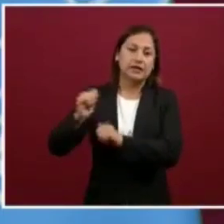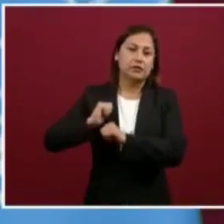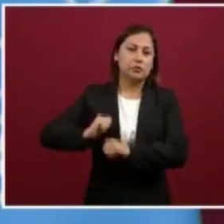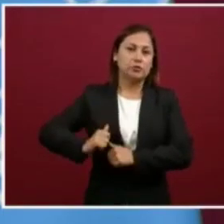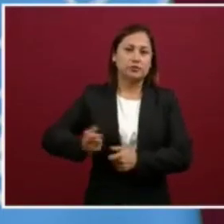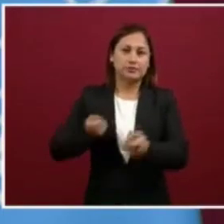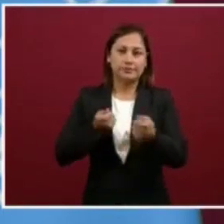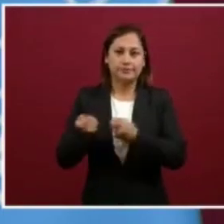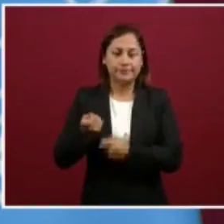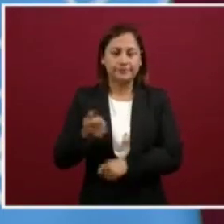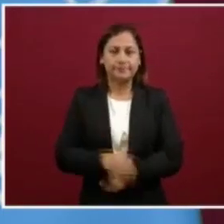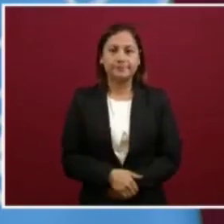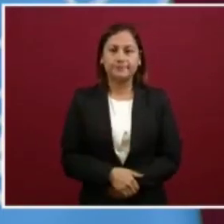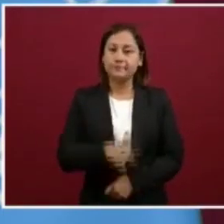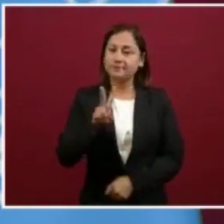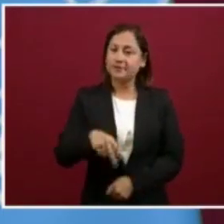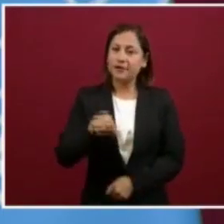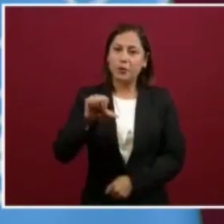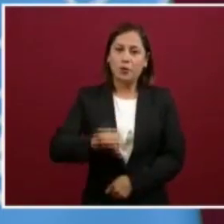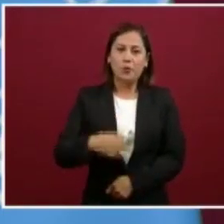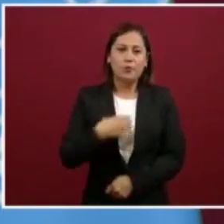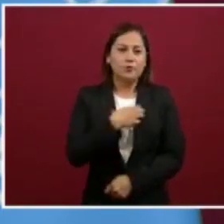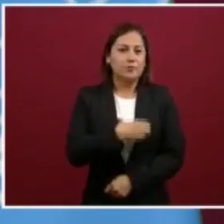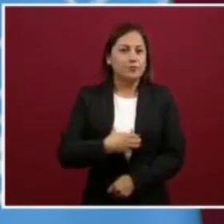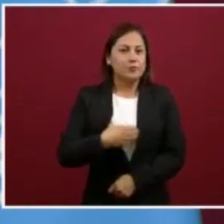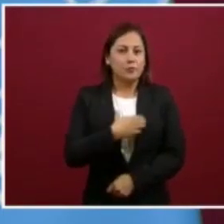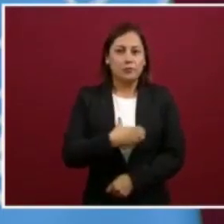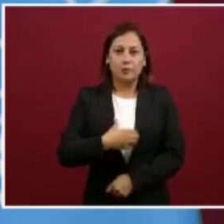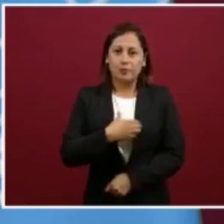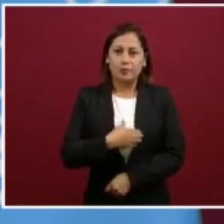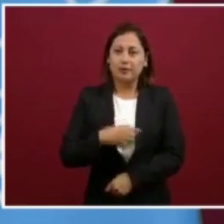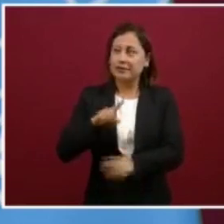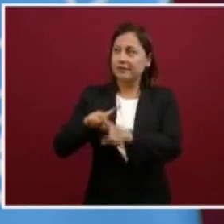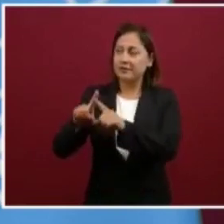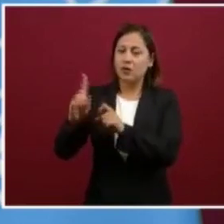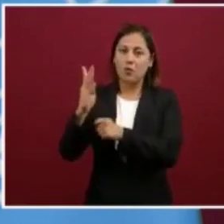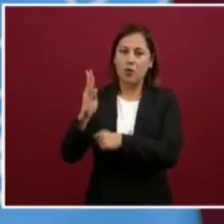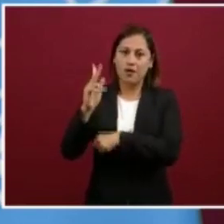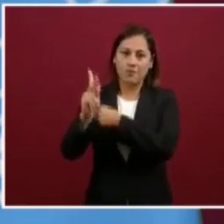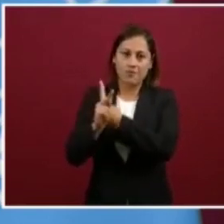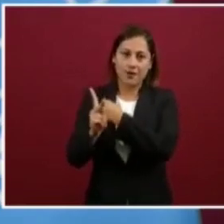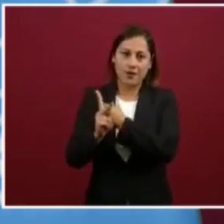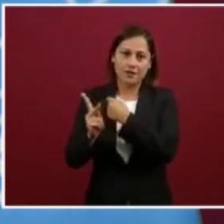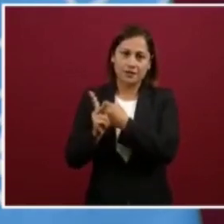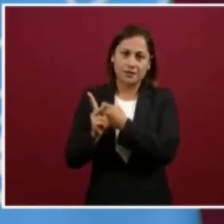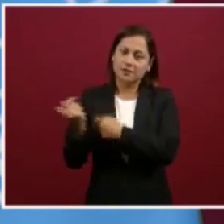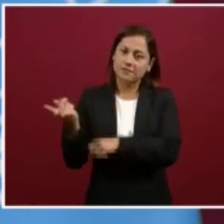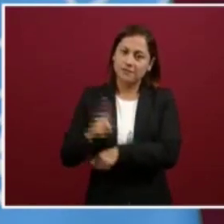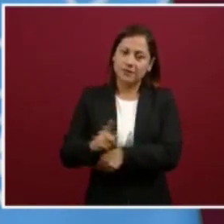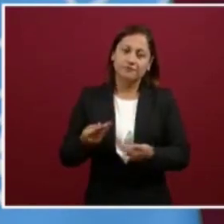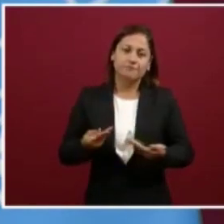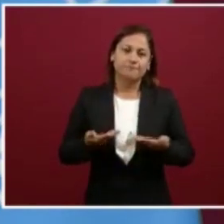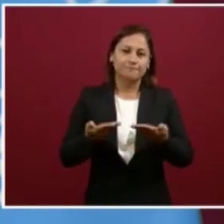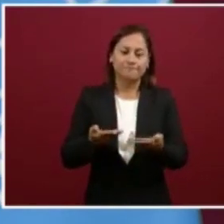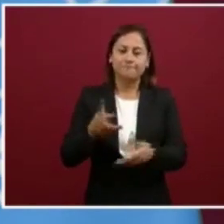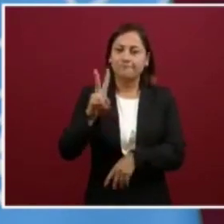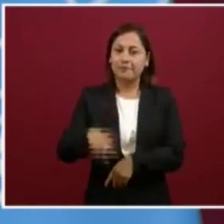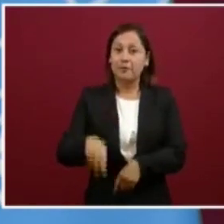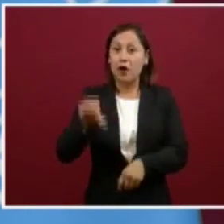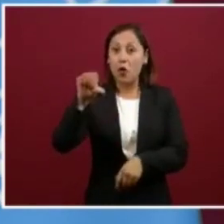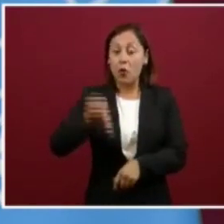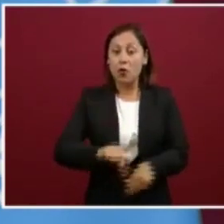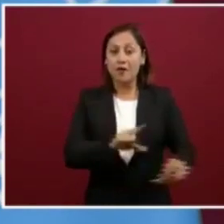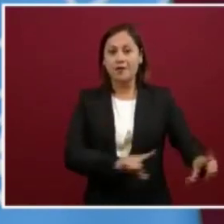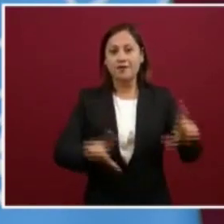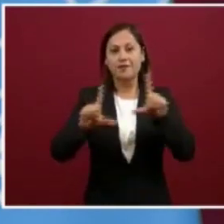grato el día de hoy entregar la encomienda que nos hicieran los 4 países. En realidad, para mí es un gran honor hacer esta presentación el